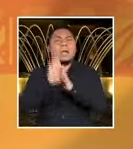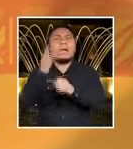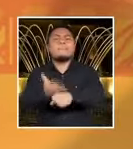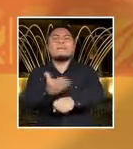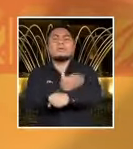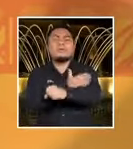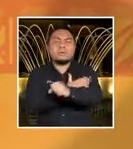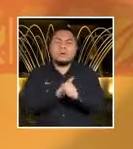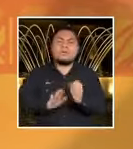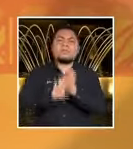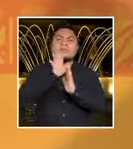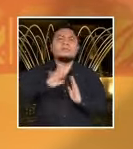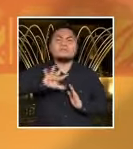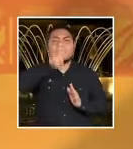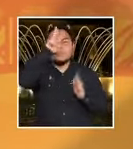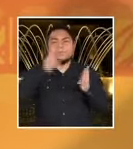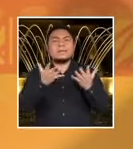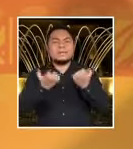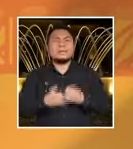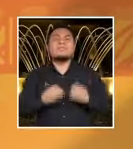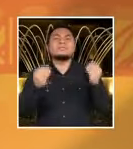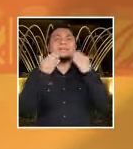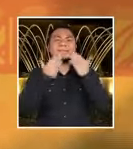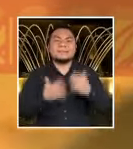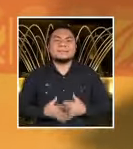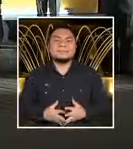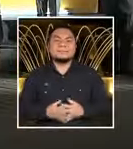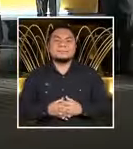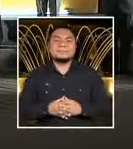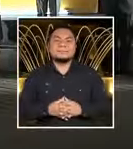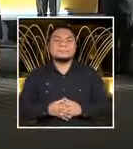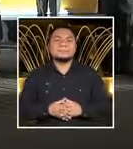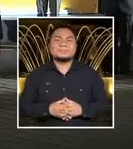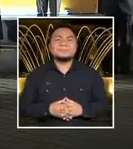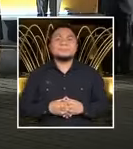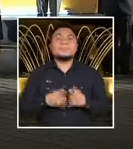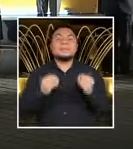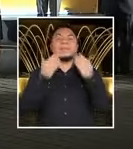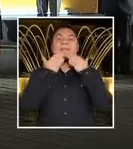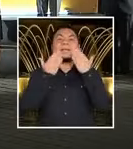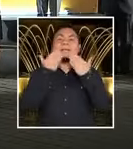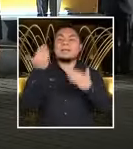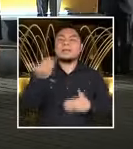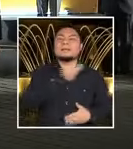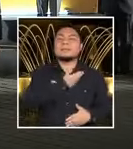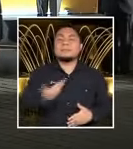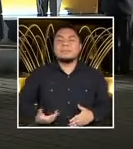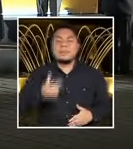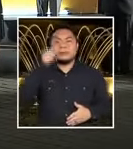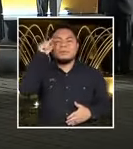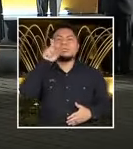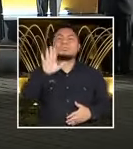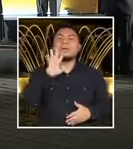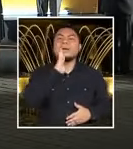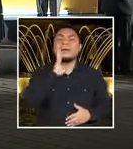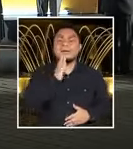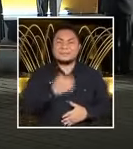y desarrollo que todos los peruanos queremos. Muchas gracias. Muchas gracias, señor presidente, por sus